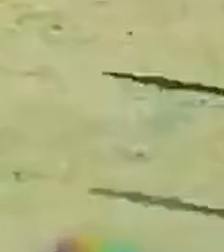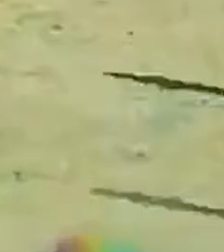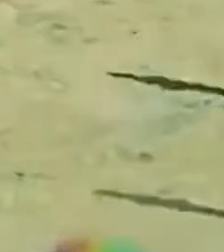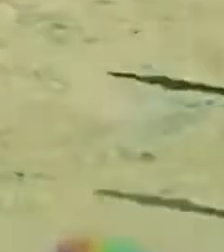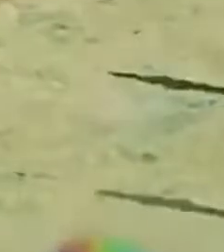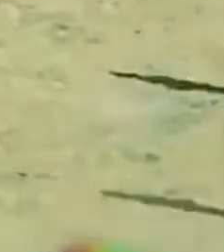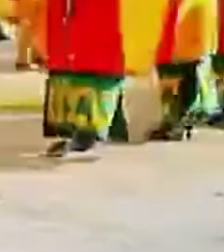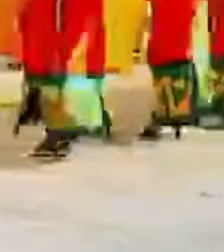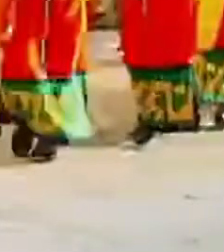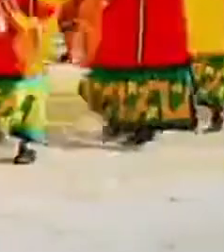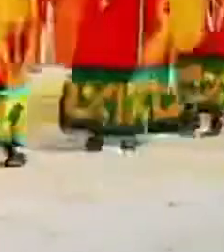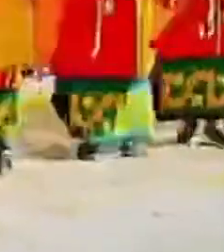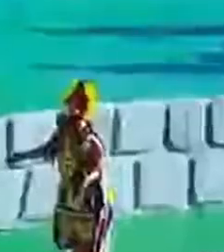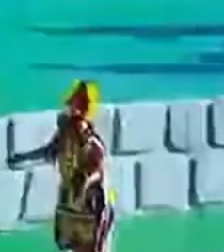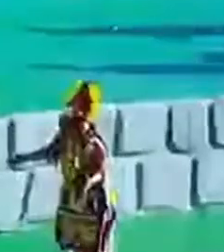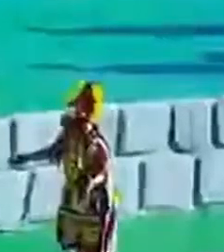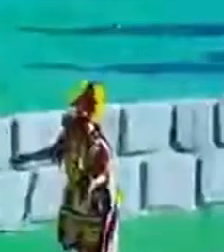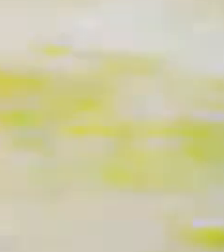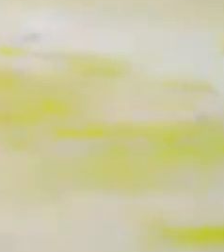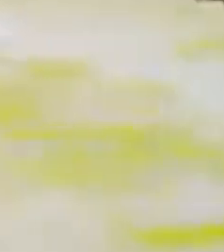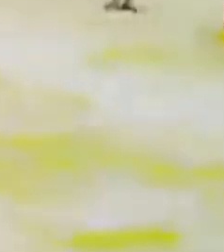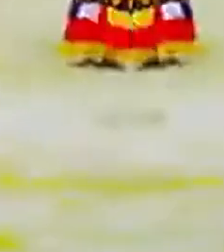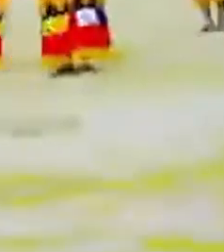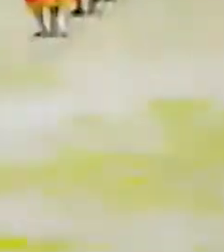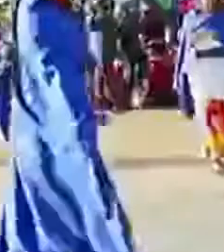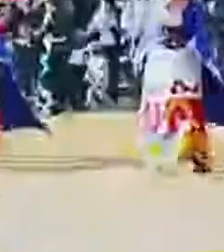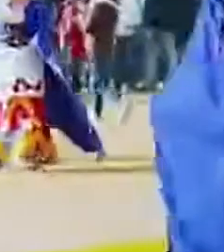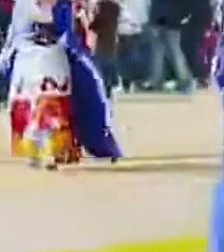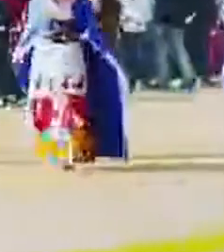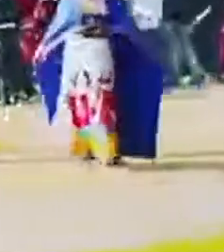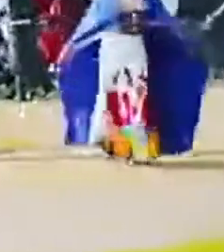el milenario imperio de los incas.